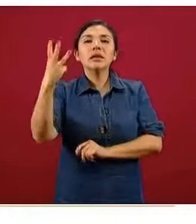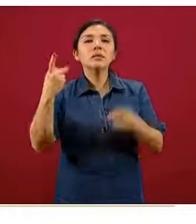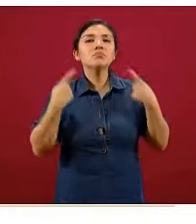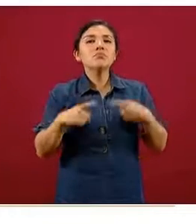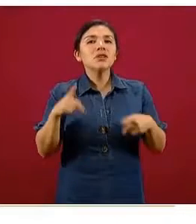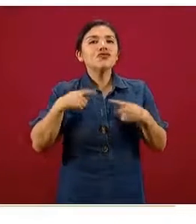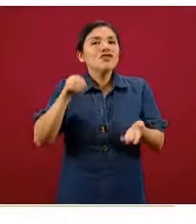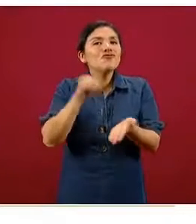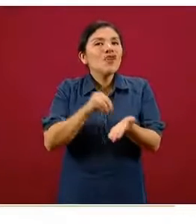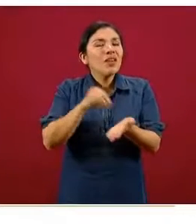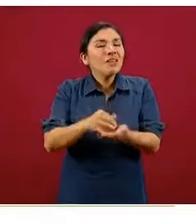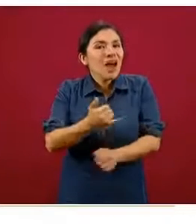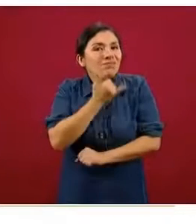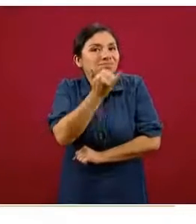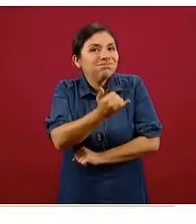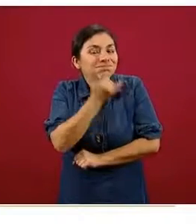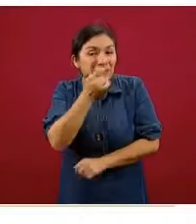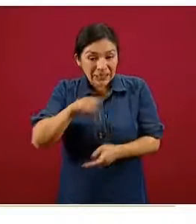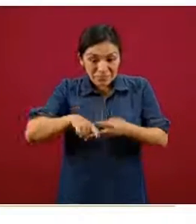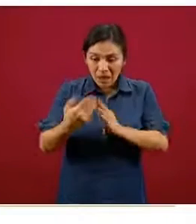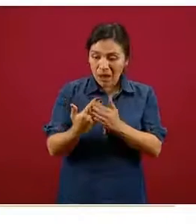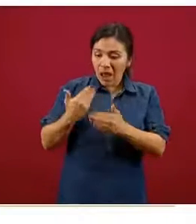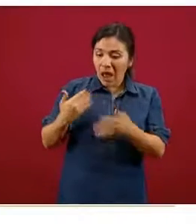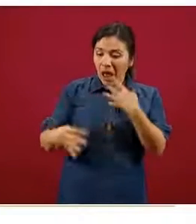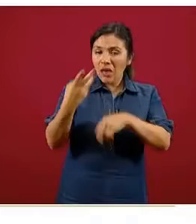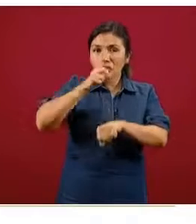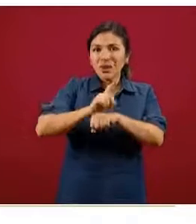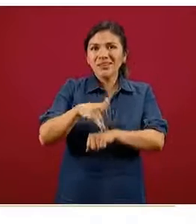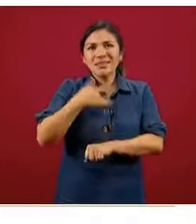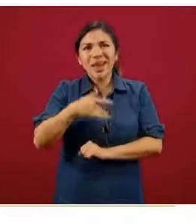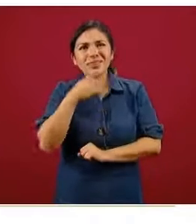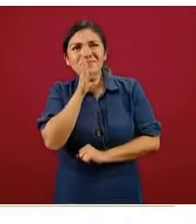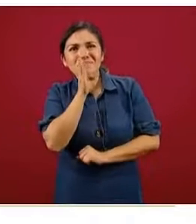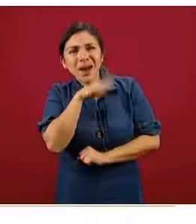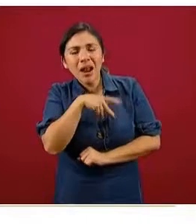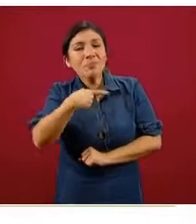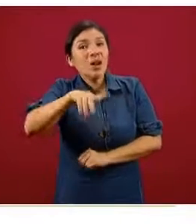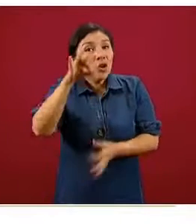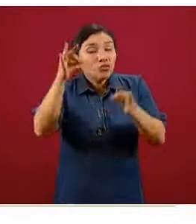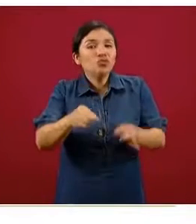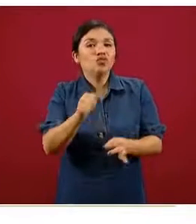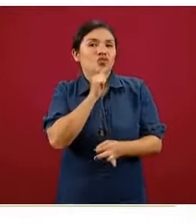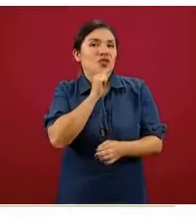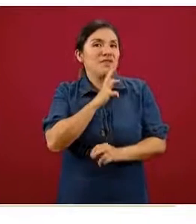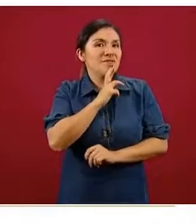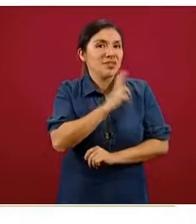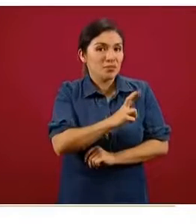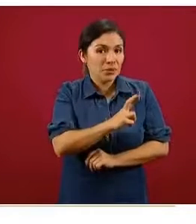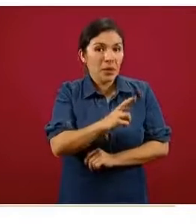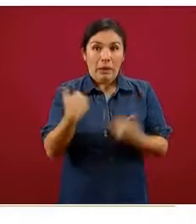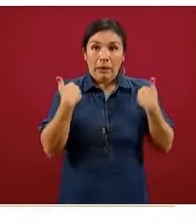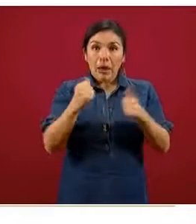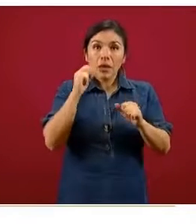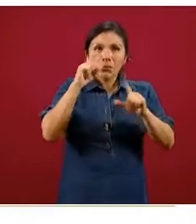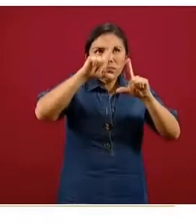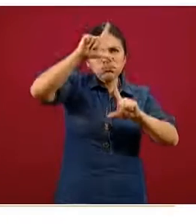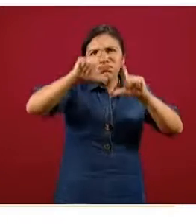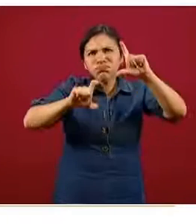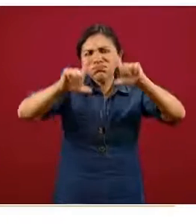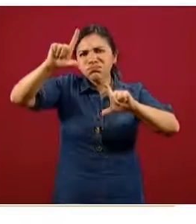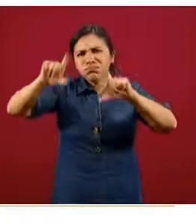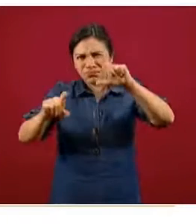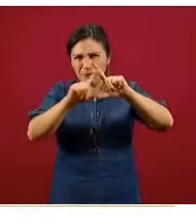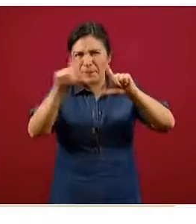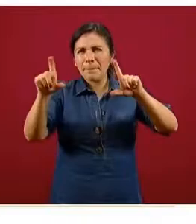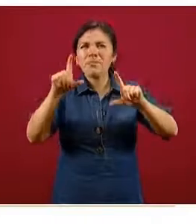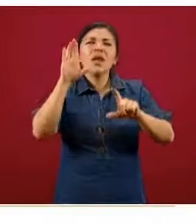40.333 que iniciaron con signos y síntomas en los últimos 14 días. Por lo tanto, entonces cuando los graficamos, los podemos ver en